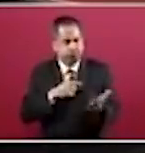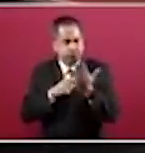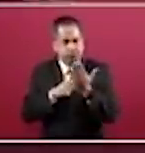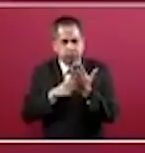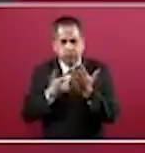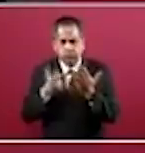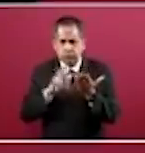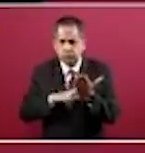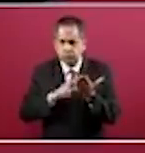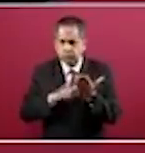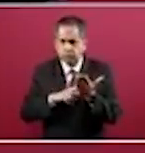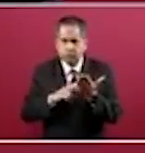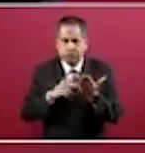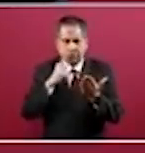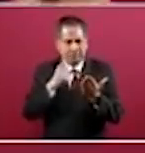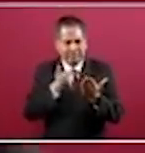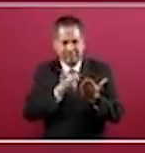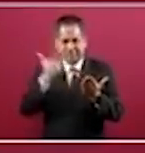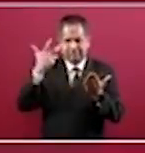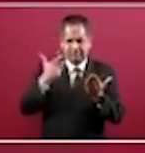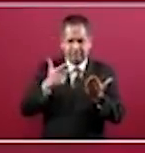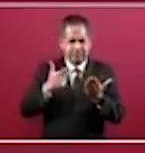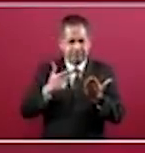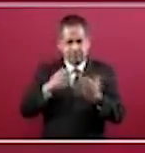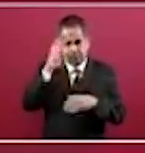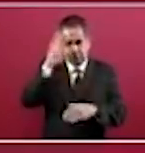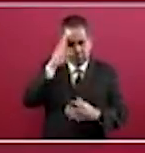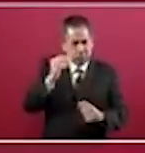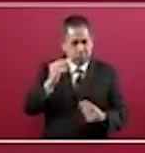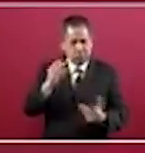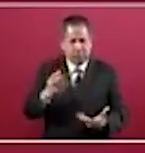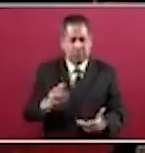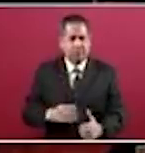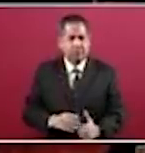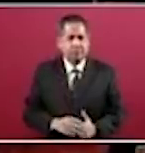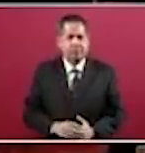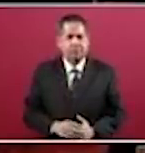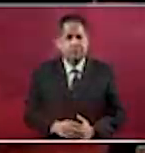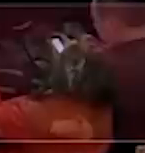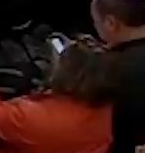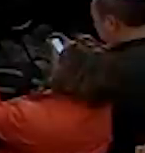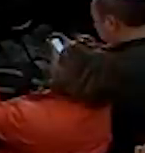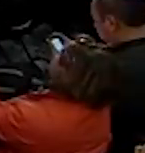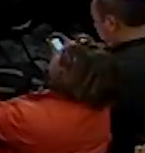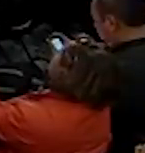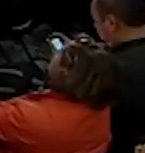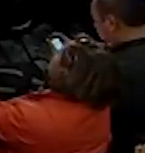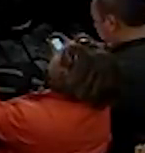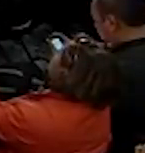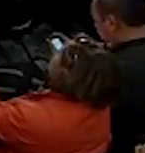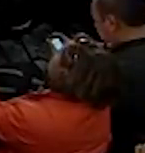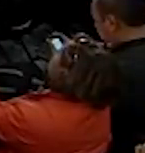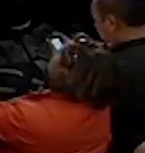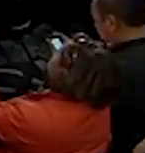presentaron recibos con incrementos muy altos y ya estoy pidiendo